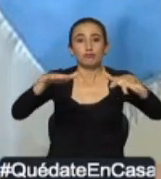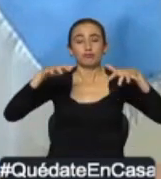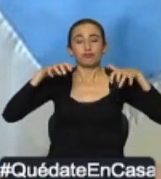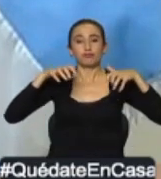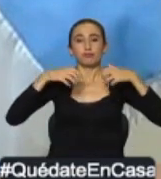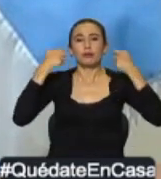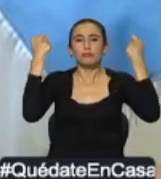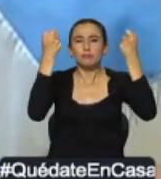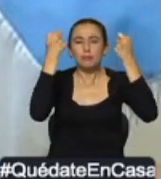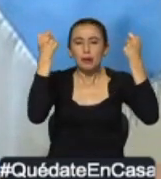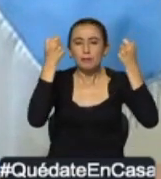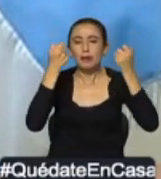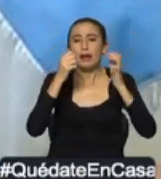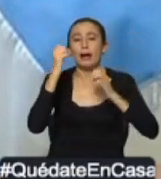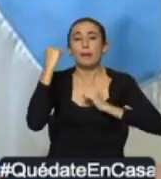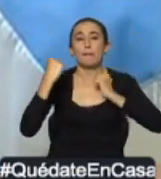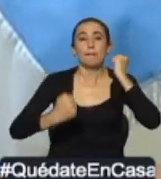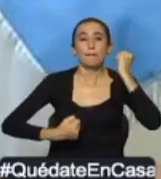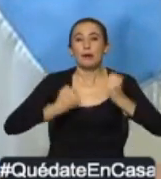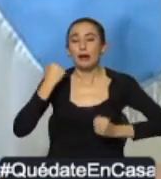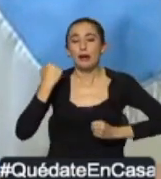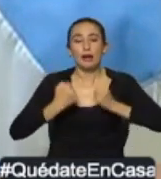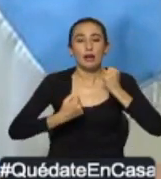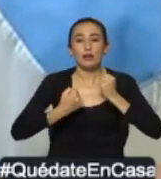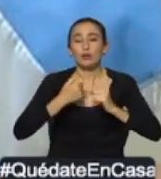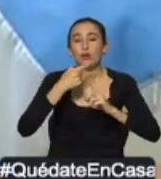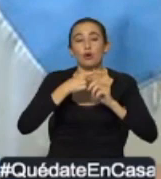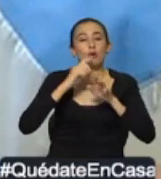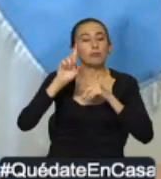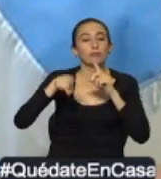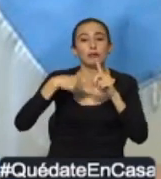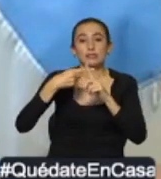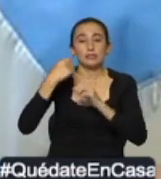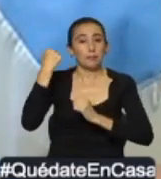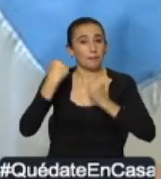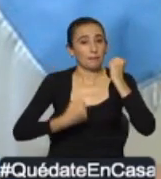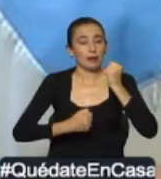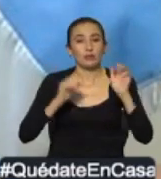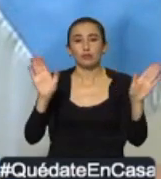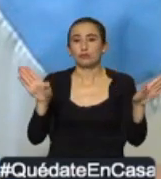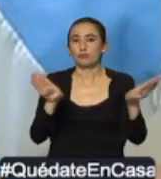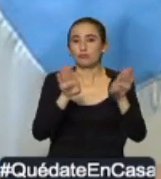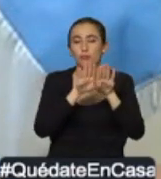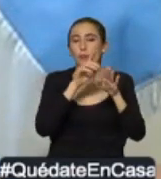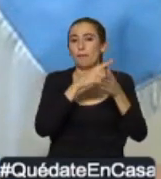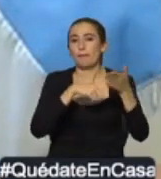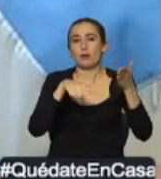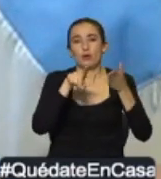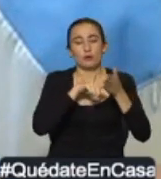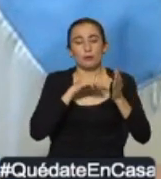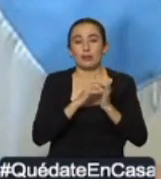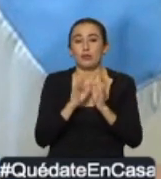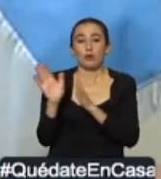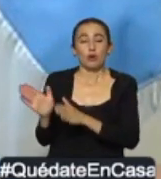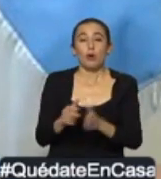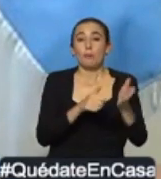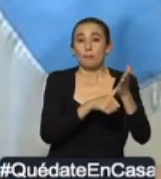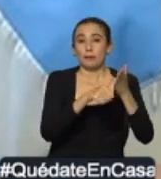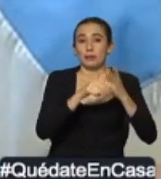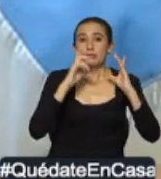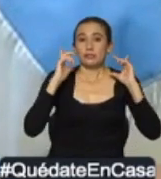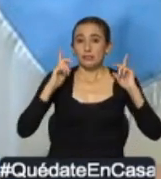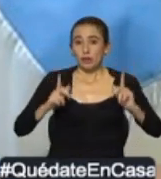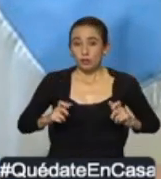los esfuerzos son múltiples desde diferentes frentes el ministerio de salud pública hasta el momento ha vinculado